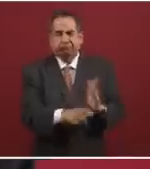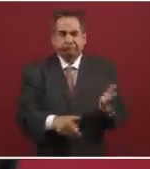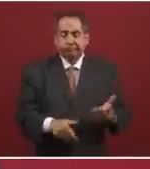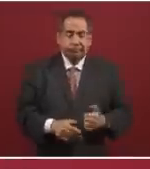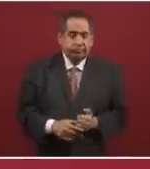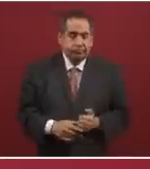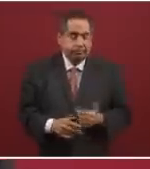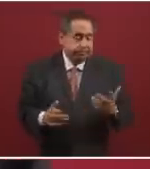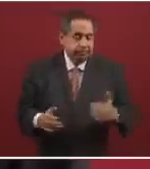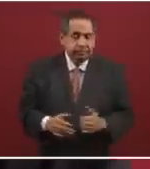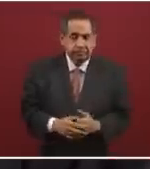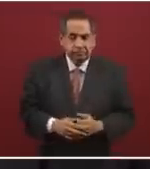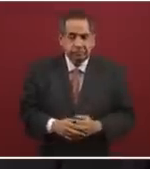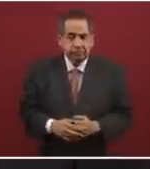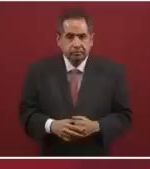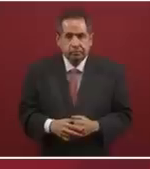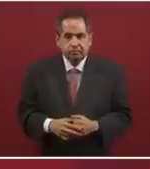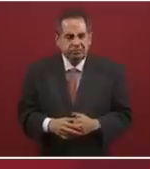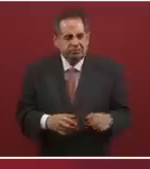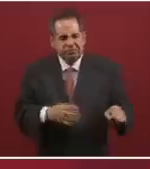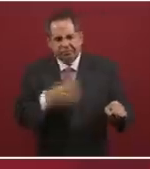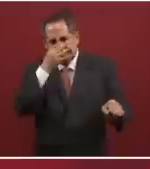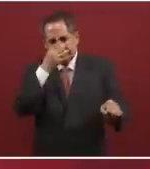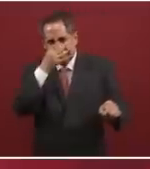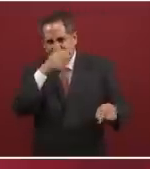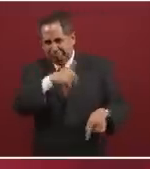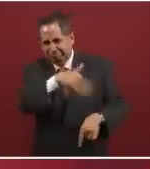Ahora sí que fuchi,